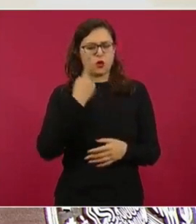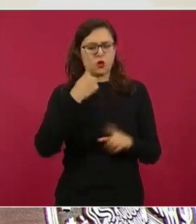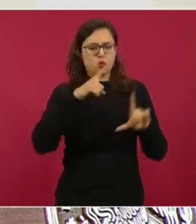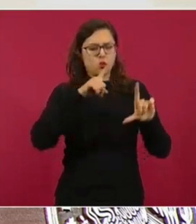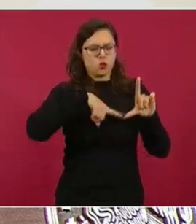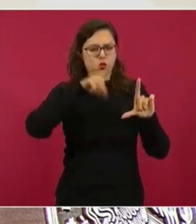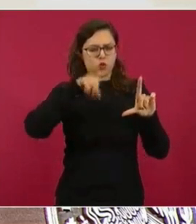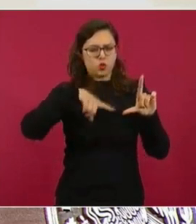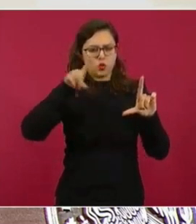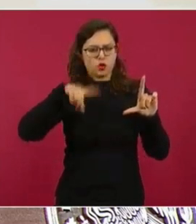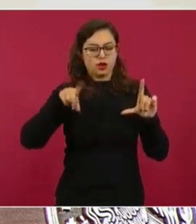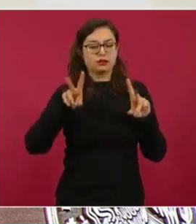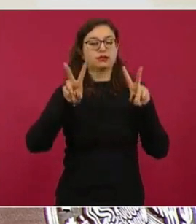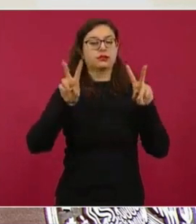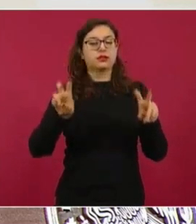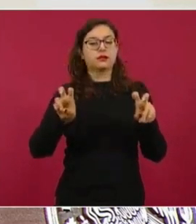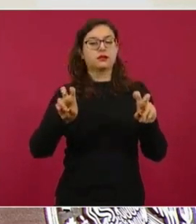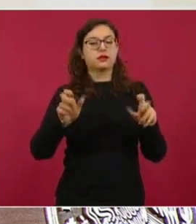el de la economía moral,